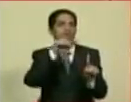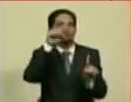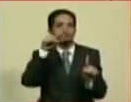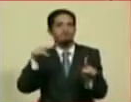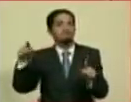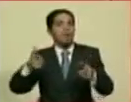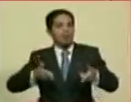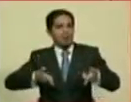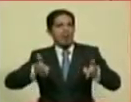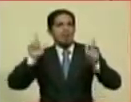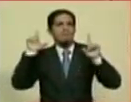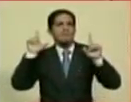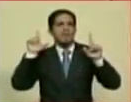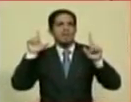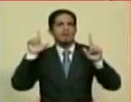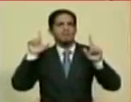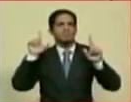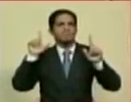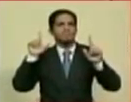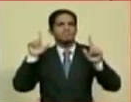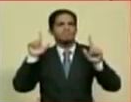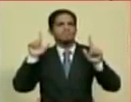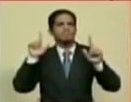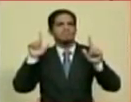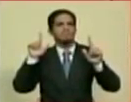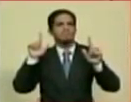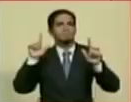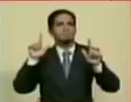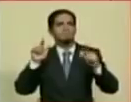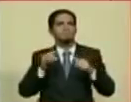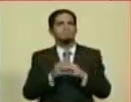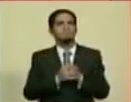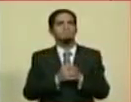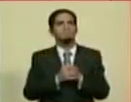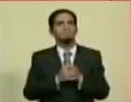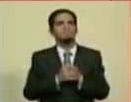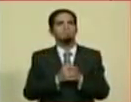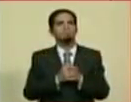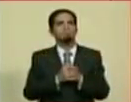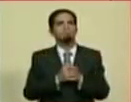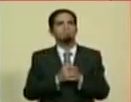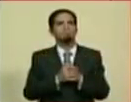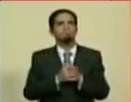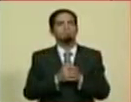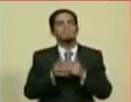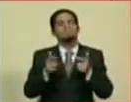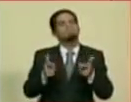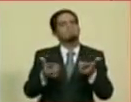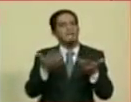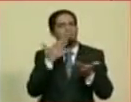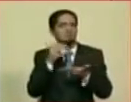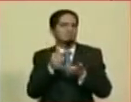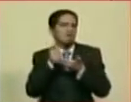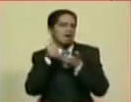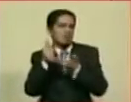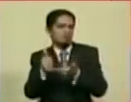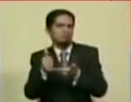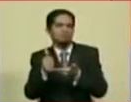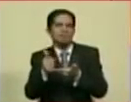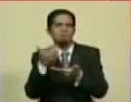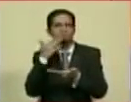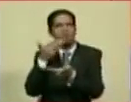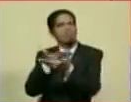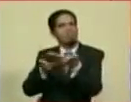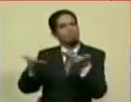libre y que permita crear condiciones de un nuevo mercado cambiario